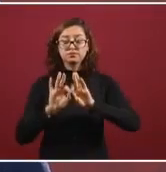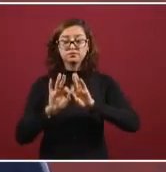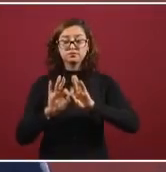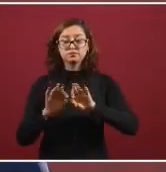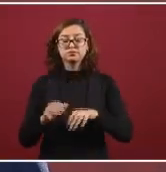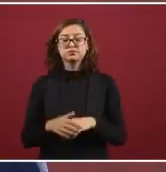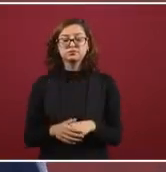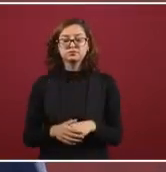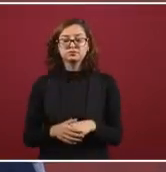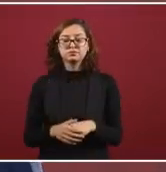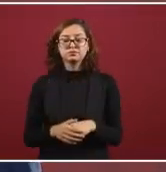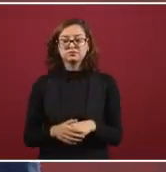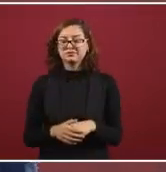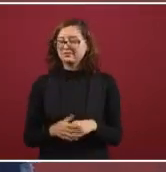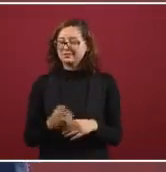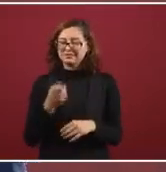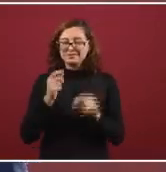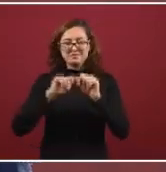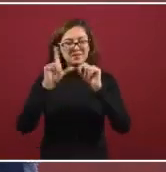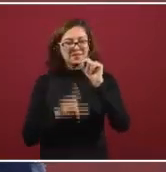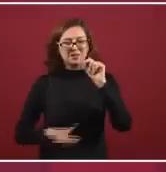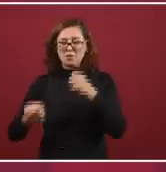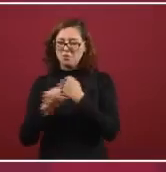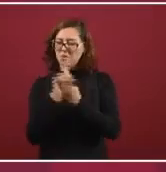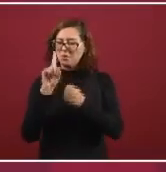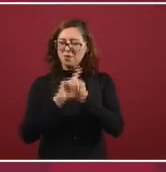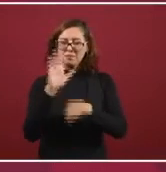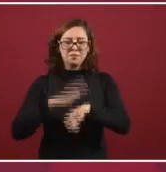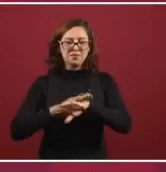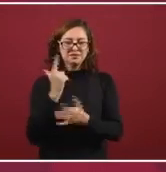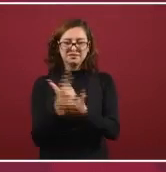que consideramos es el principal problema de México,